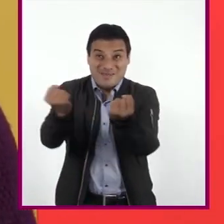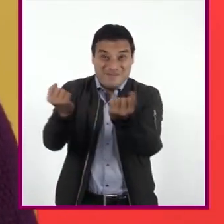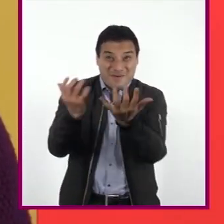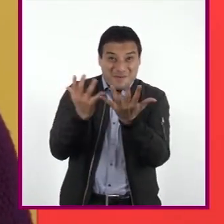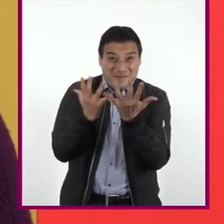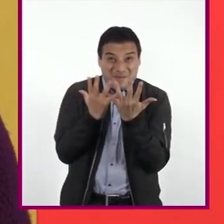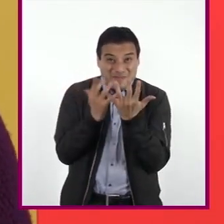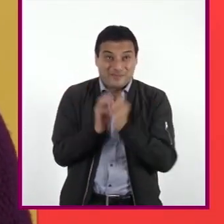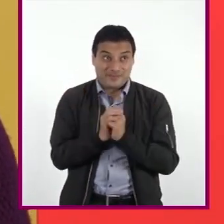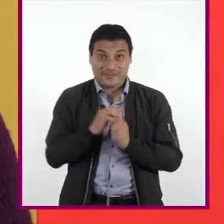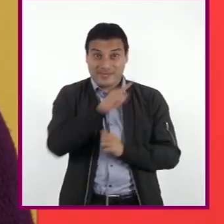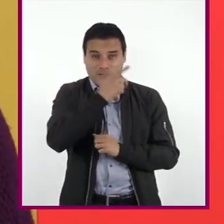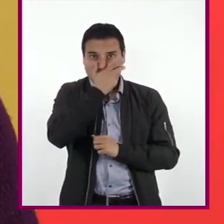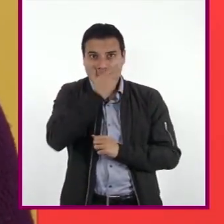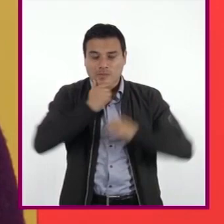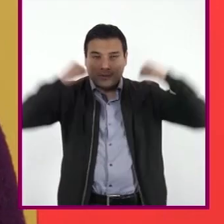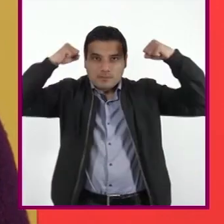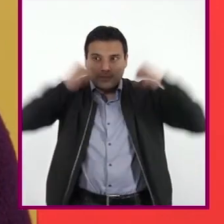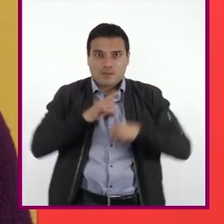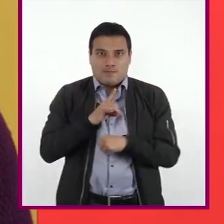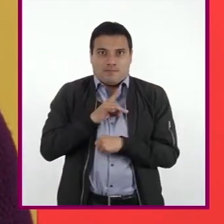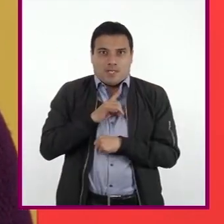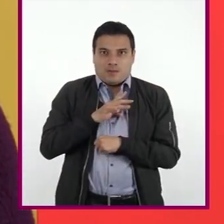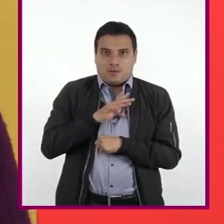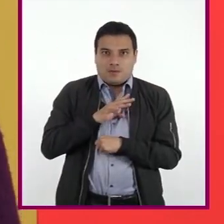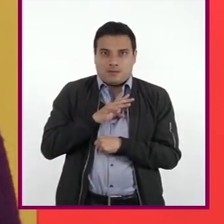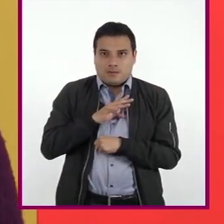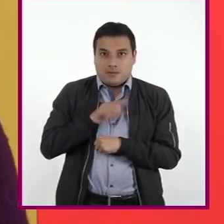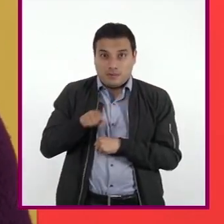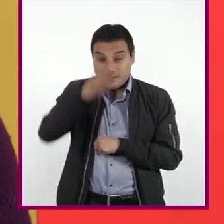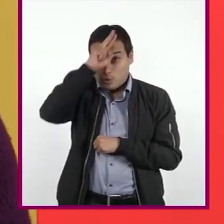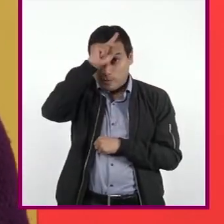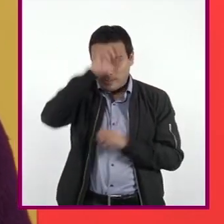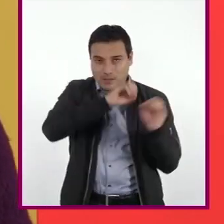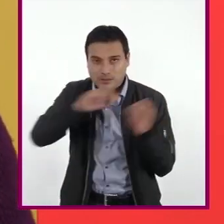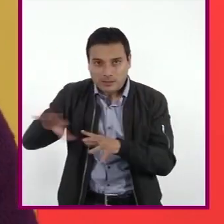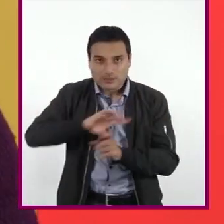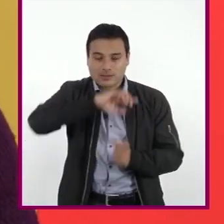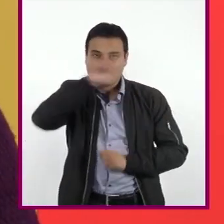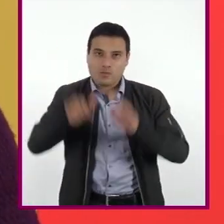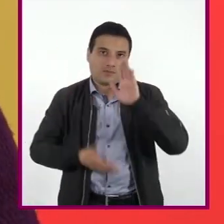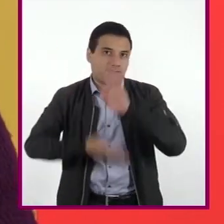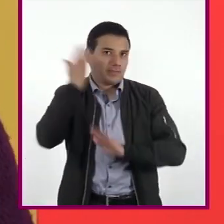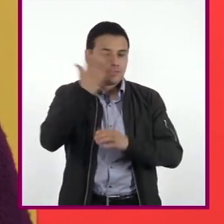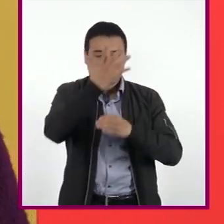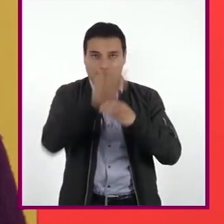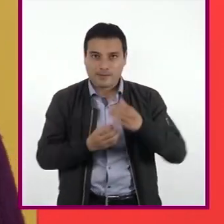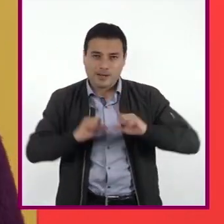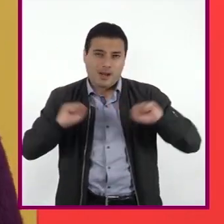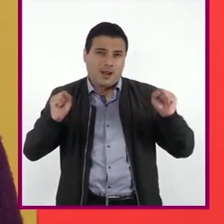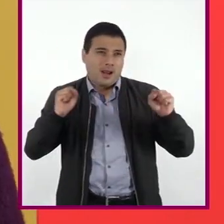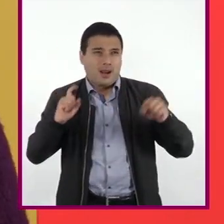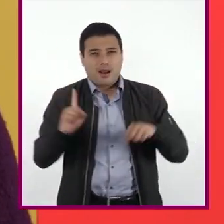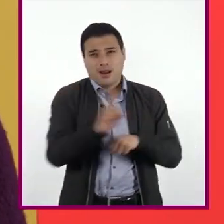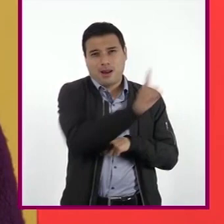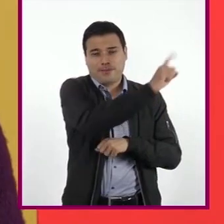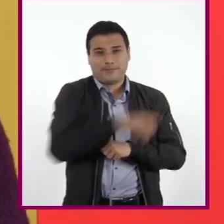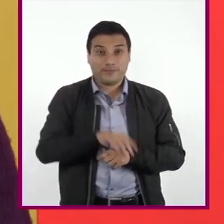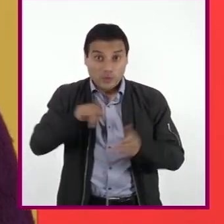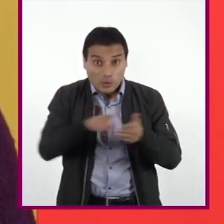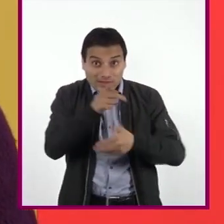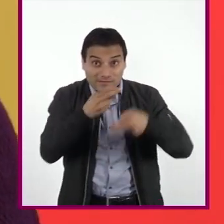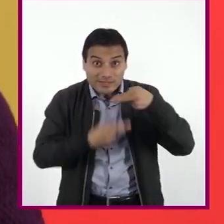decidida, Leonel sintió miedo, soltó a la hormiga y salió huyendo para nunca más volver.